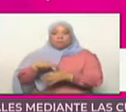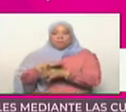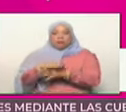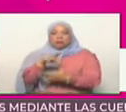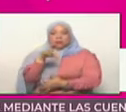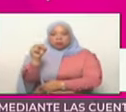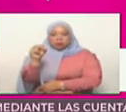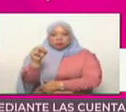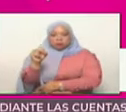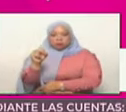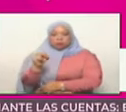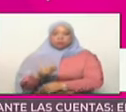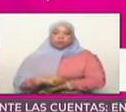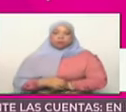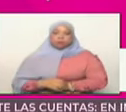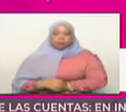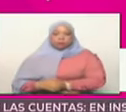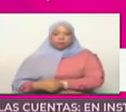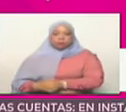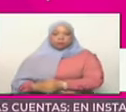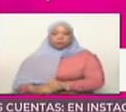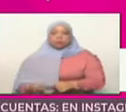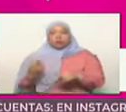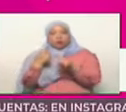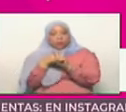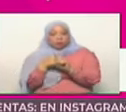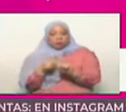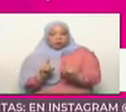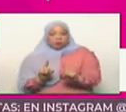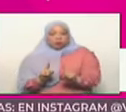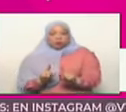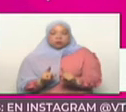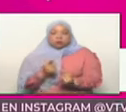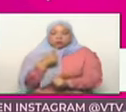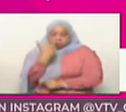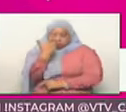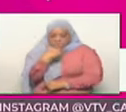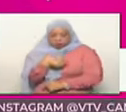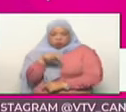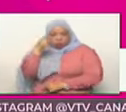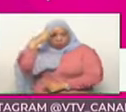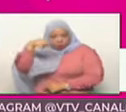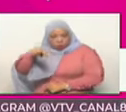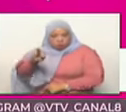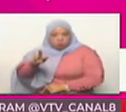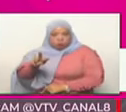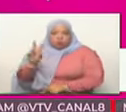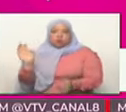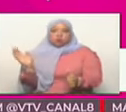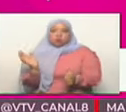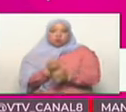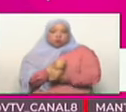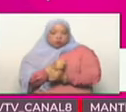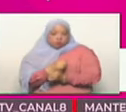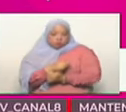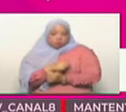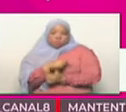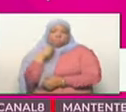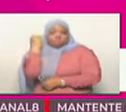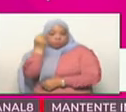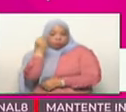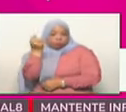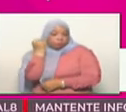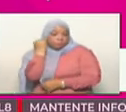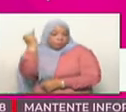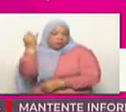julio. Pero, como decía un personaje de México, no contaban con nuestra astucia.